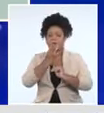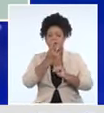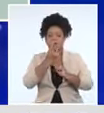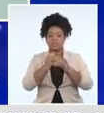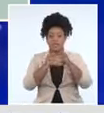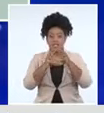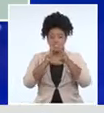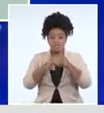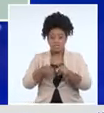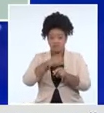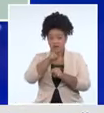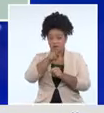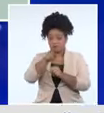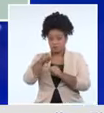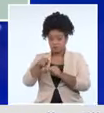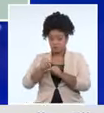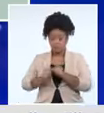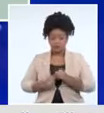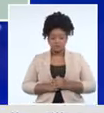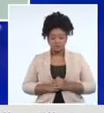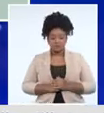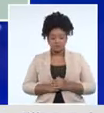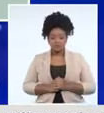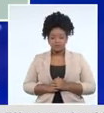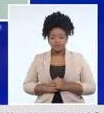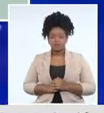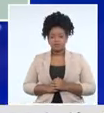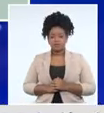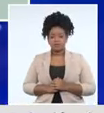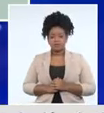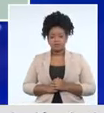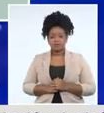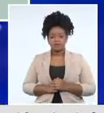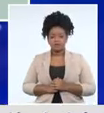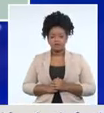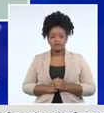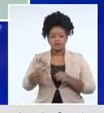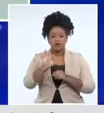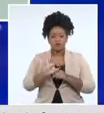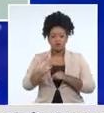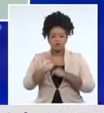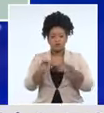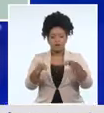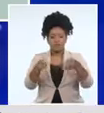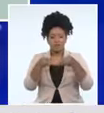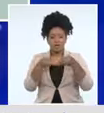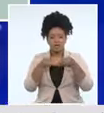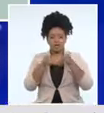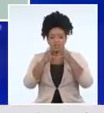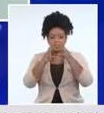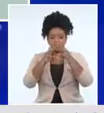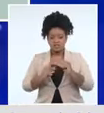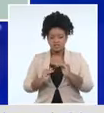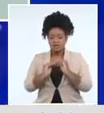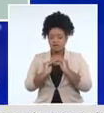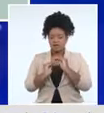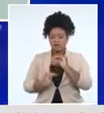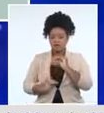casos en octubre va a cerrar con una cifra muy inferior a la del mes de